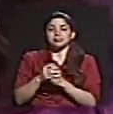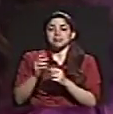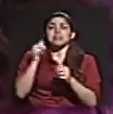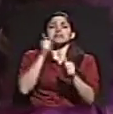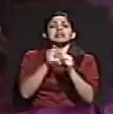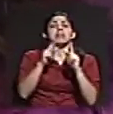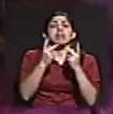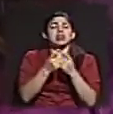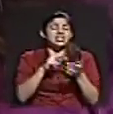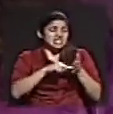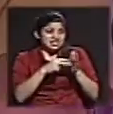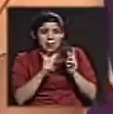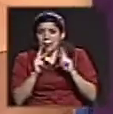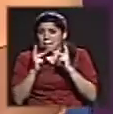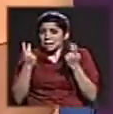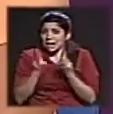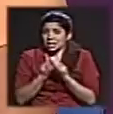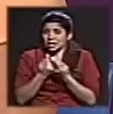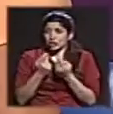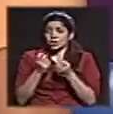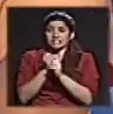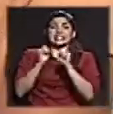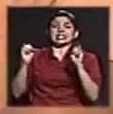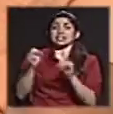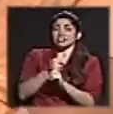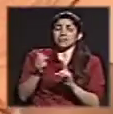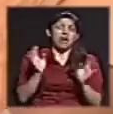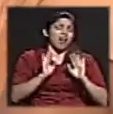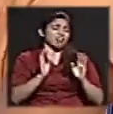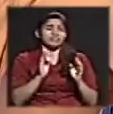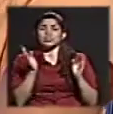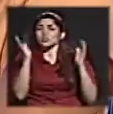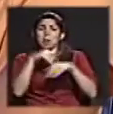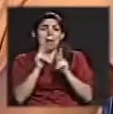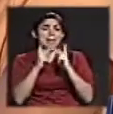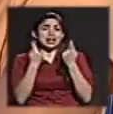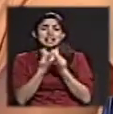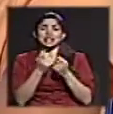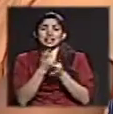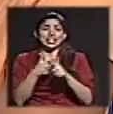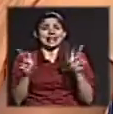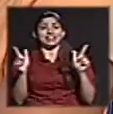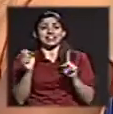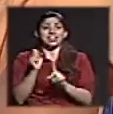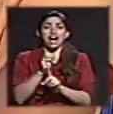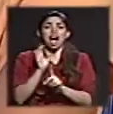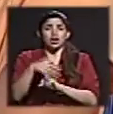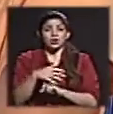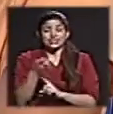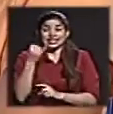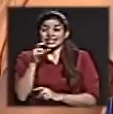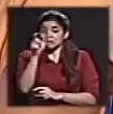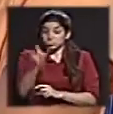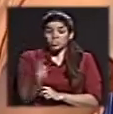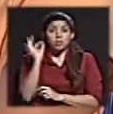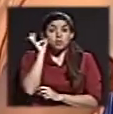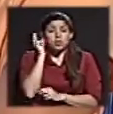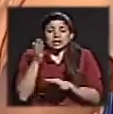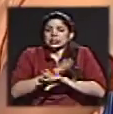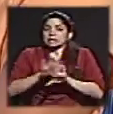partidos. O sea, no hay ningún partido libre de acoso político. No hay ningún partido libre de acoso político, porque el hecho de ser mujer ya te pone en